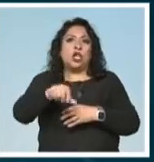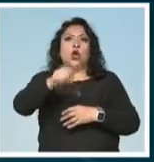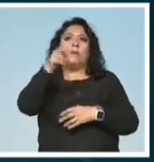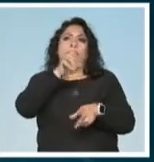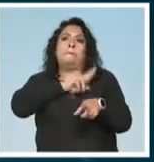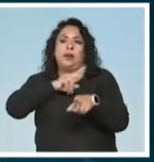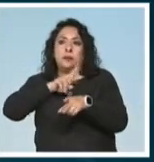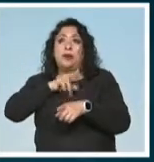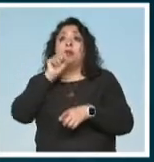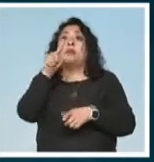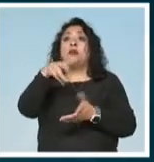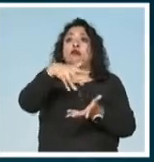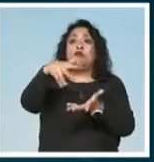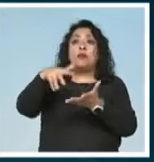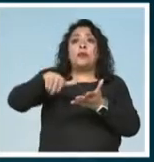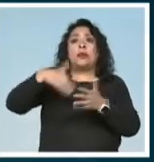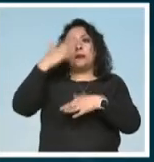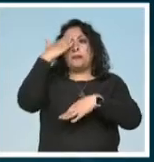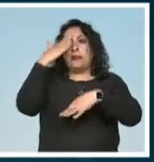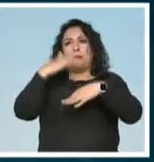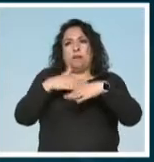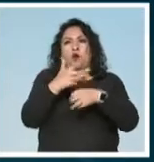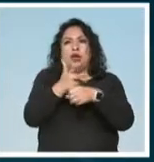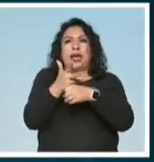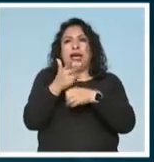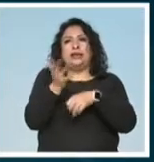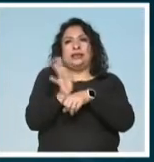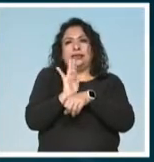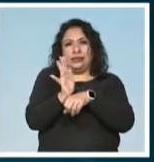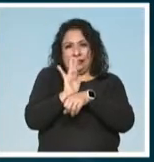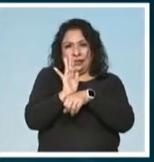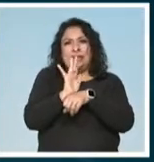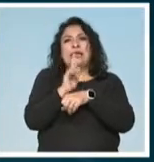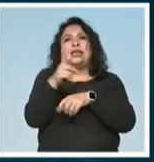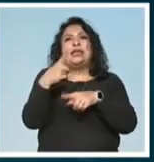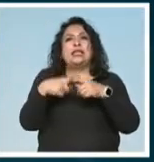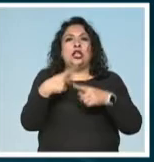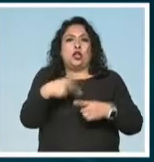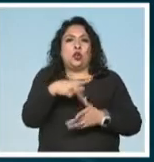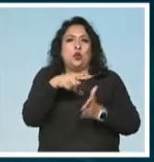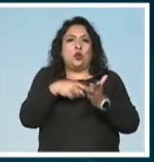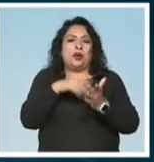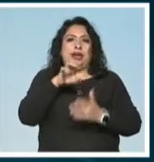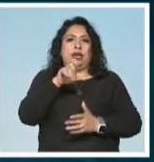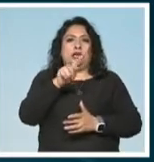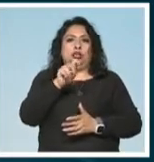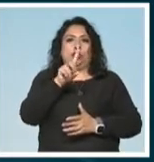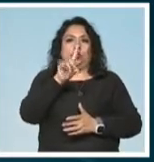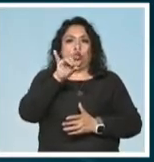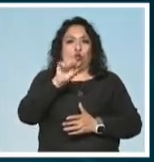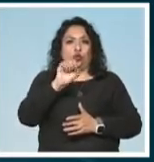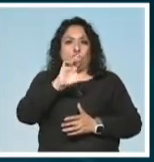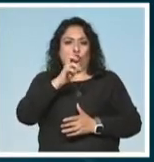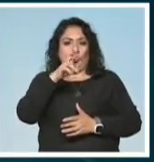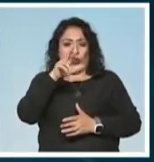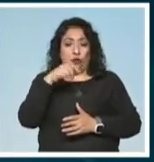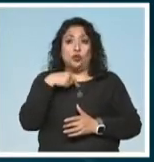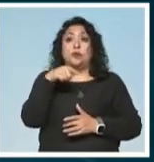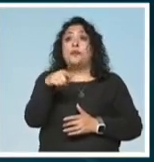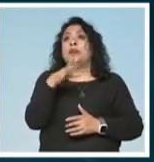están creando un acervo que resguardará la memoria audiovisual y cinematográfica de los estudios Churubusco. Vamos a